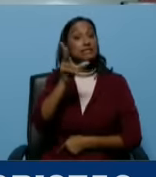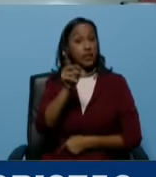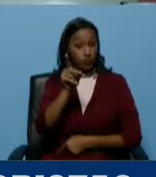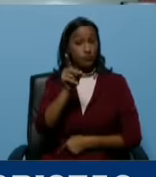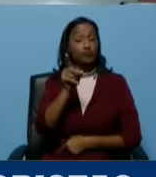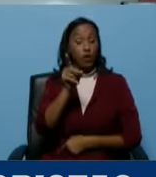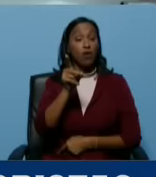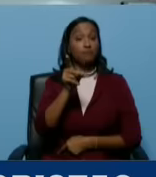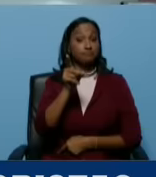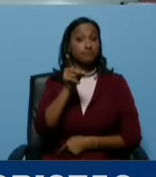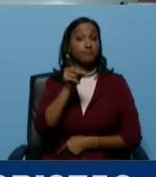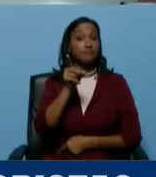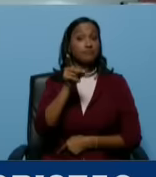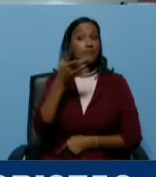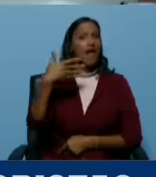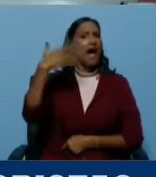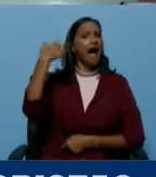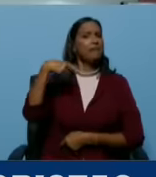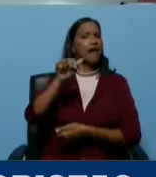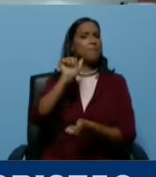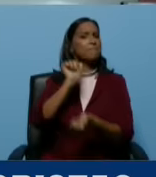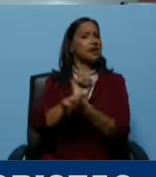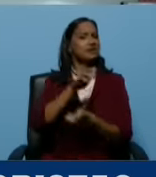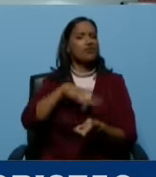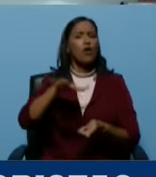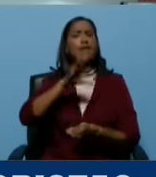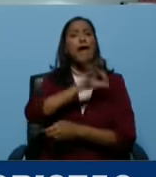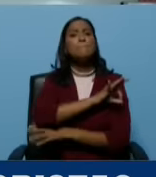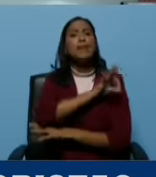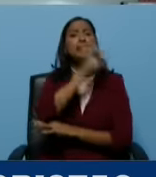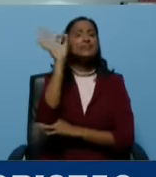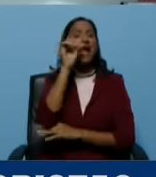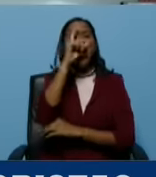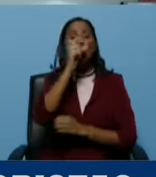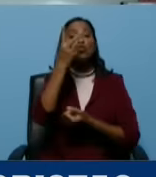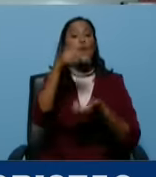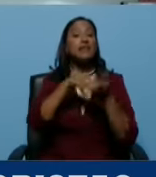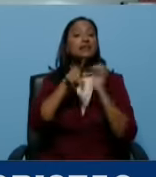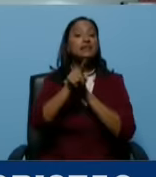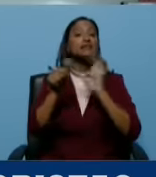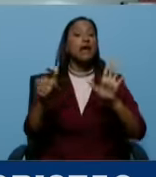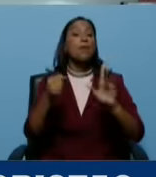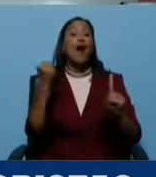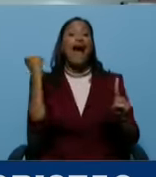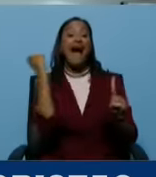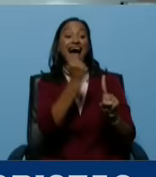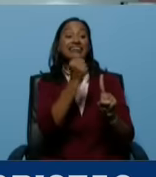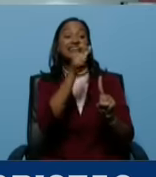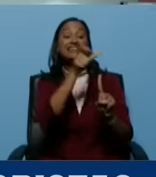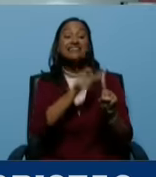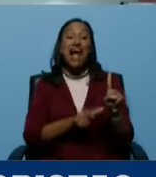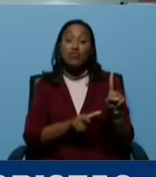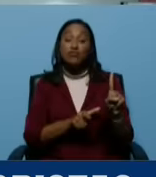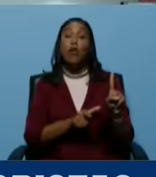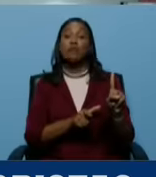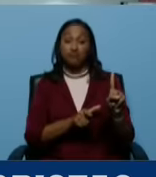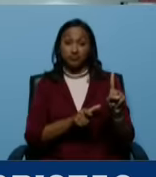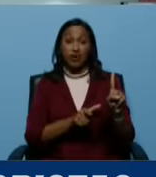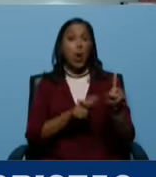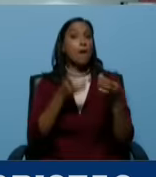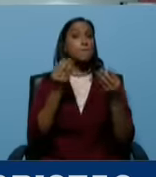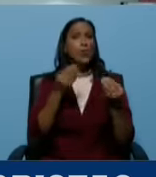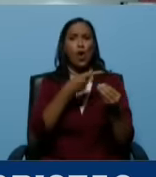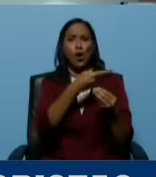fue procesado en el año 2016 en el estado de Lara por el asesinato de una persona. Es decir, puros